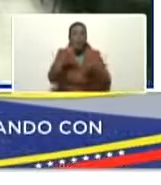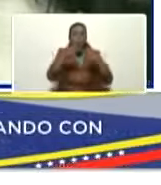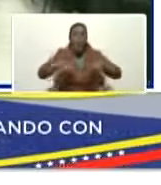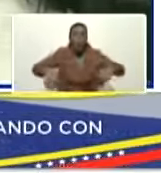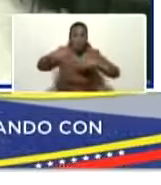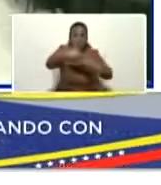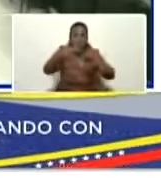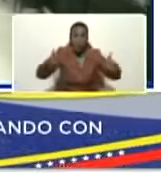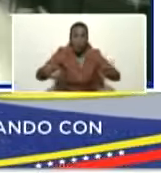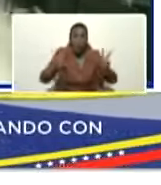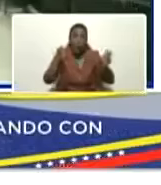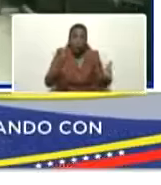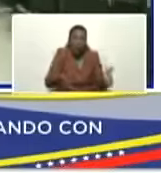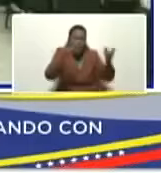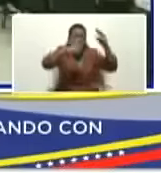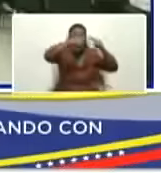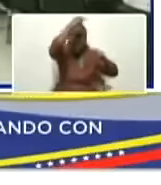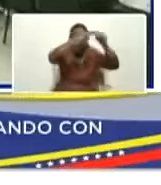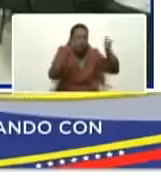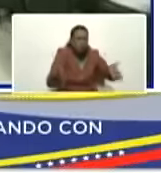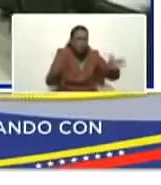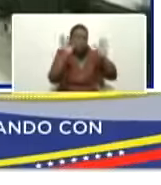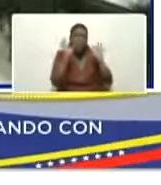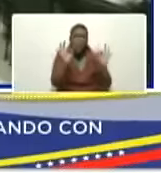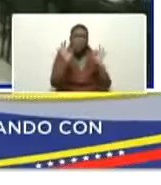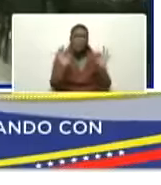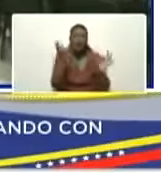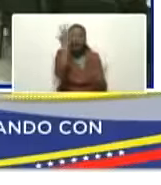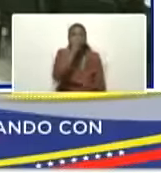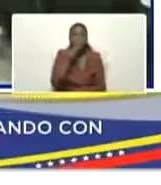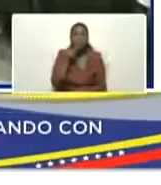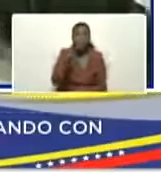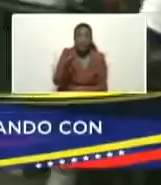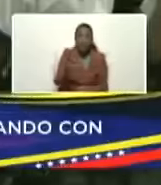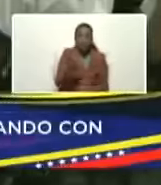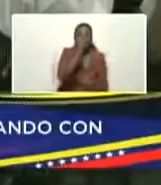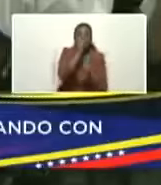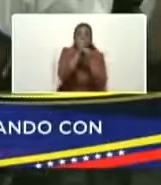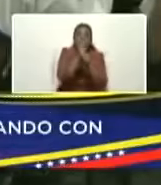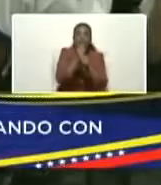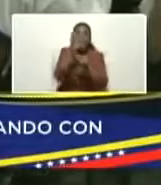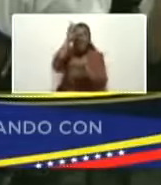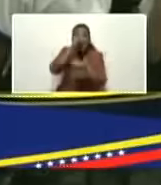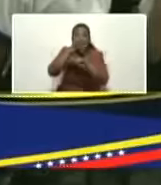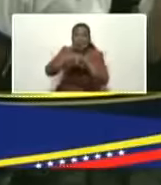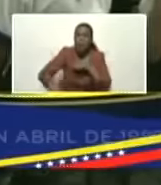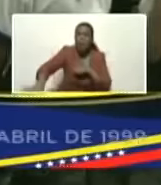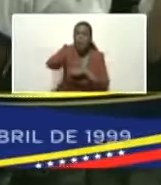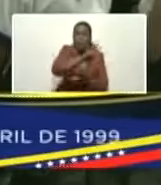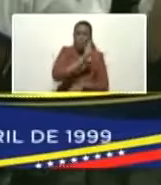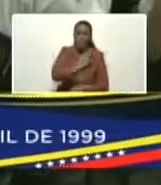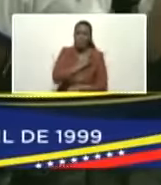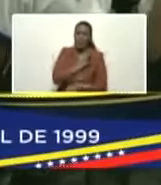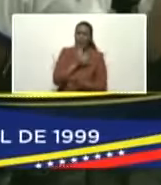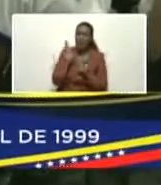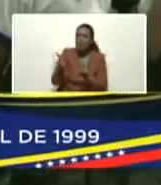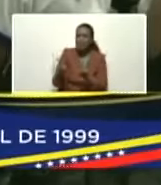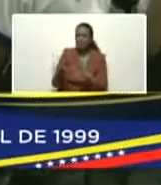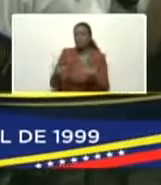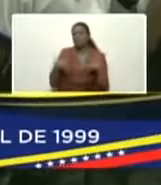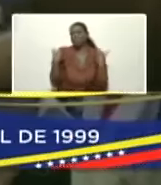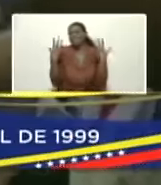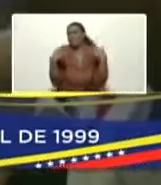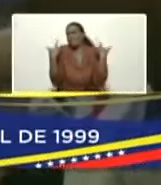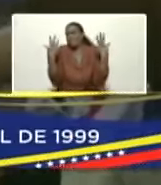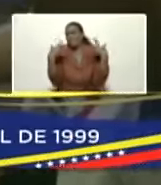universidad nueva, nuevecita, a la juventud de Tucupita y de todo el Tamacuro.